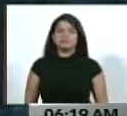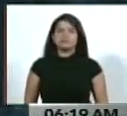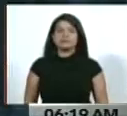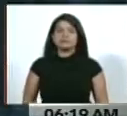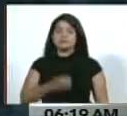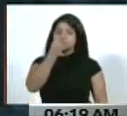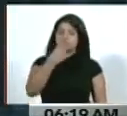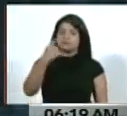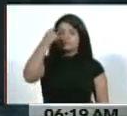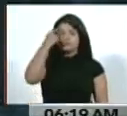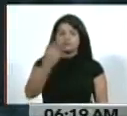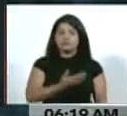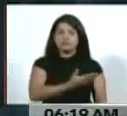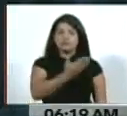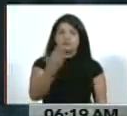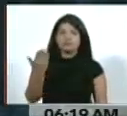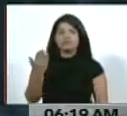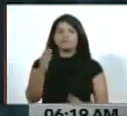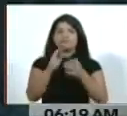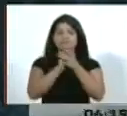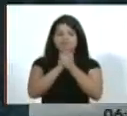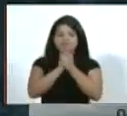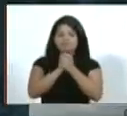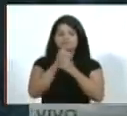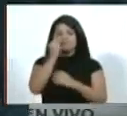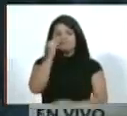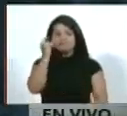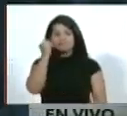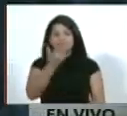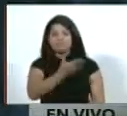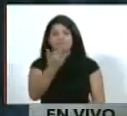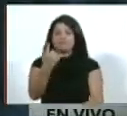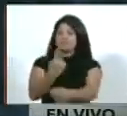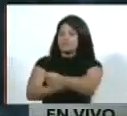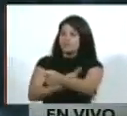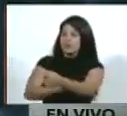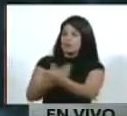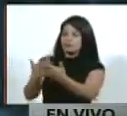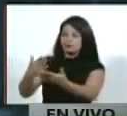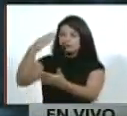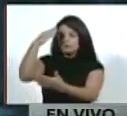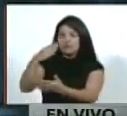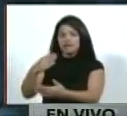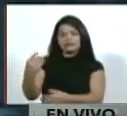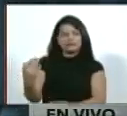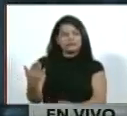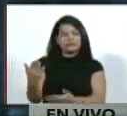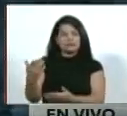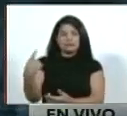Buenos días, queridos compañeros, hermanos de armas, hermanas de armas.